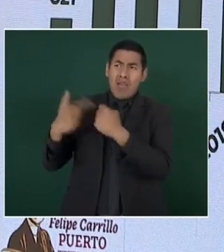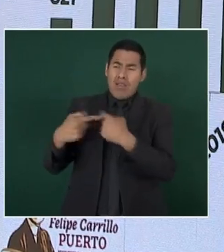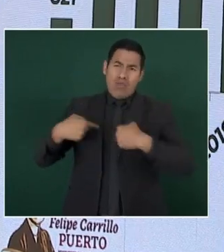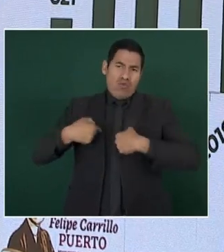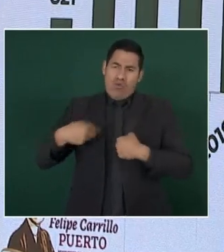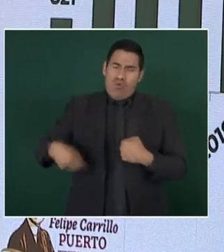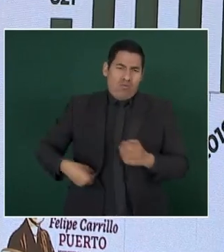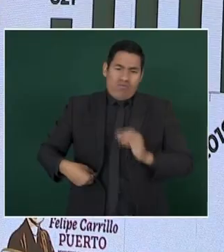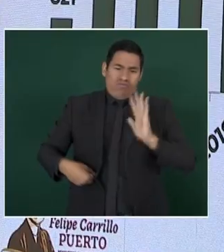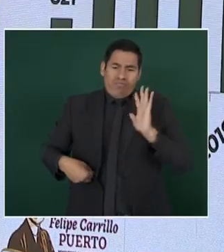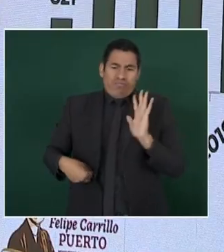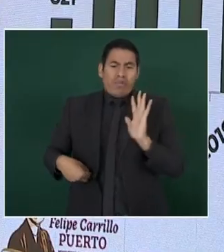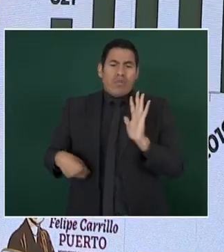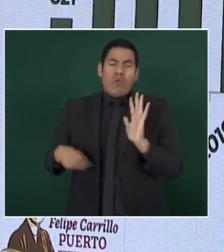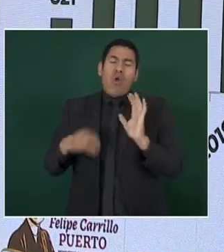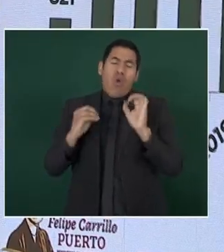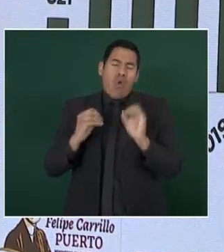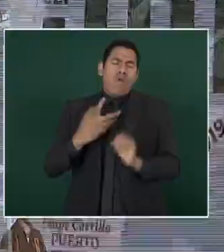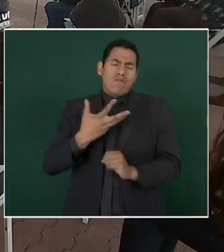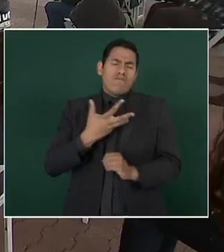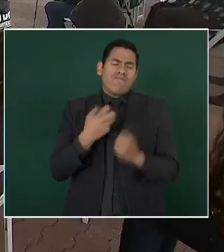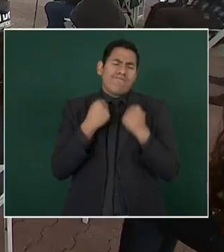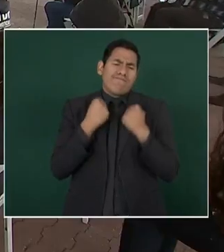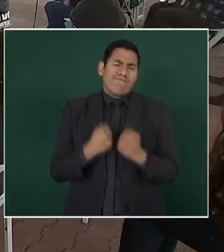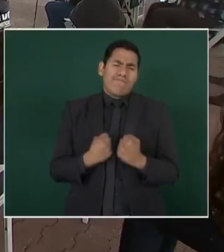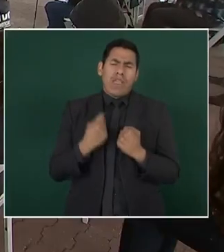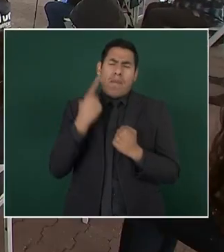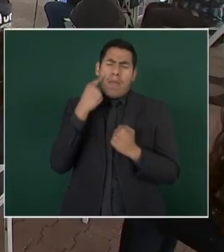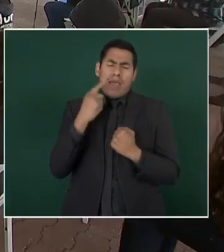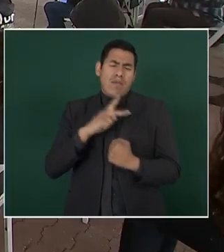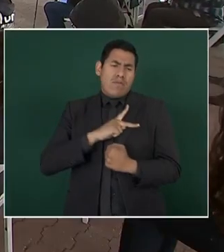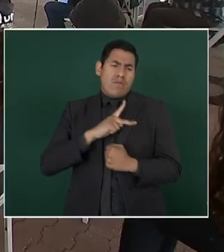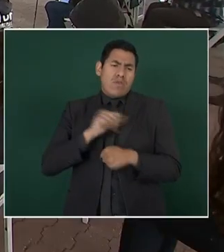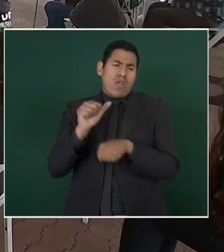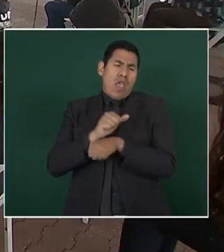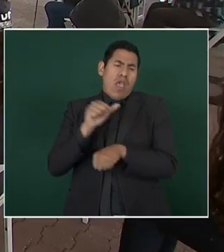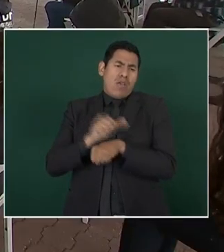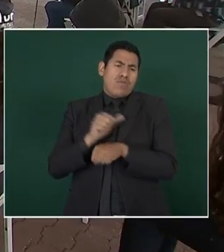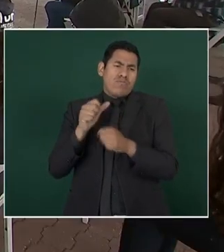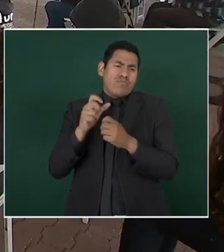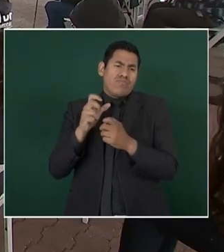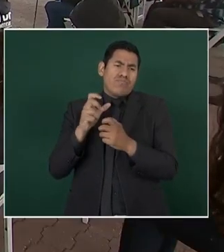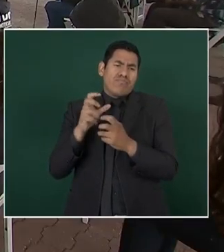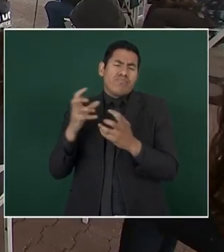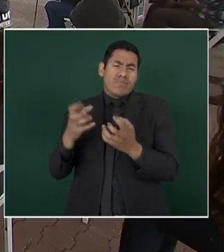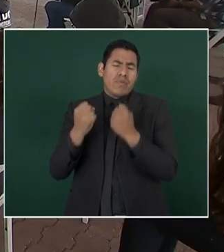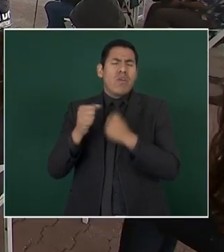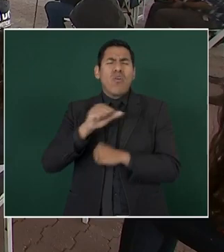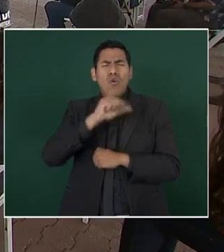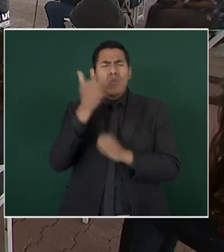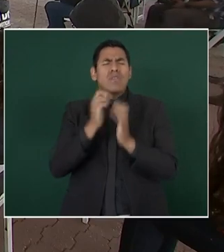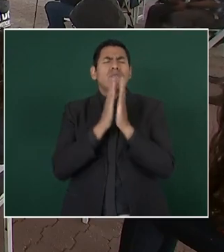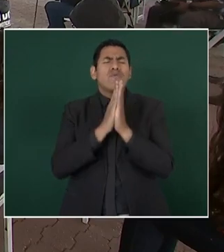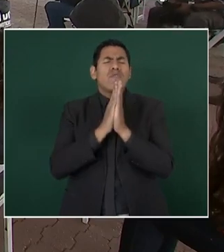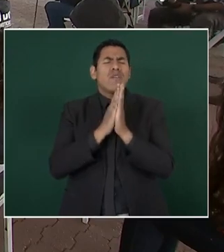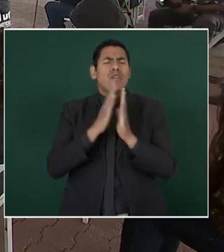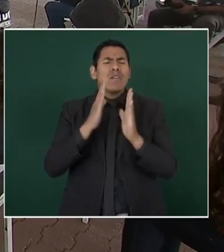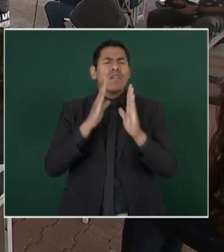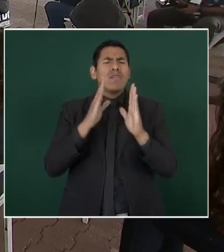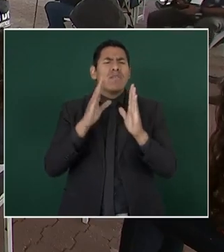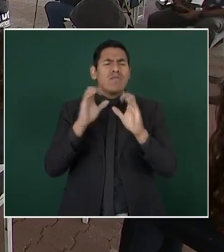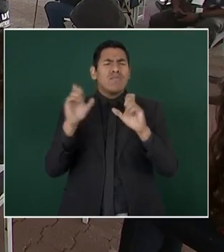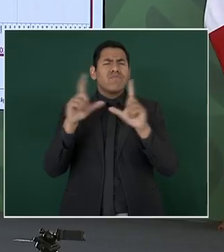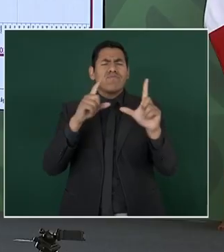Entonces, no hay cifra negra. Entonces, esto es lo que está pasando. ¿Por qué no pones la gráfica